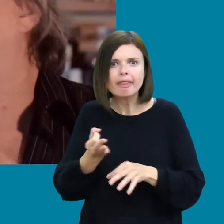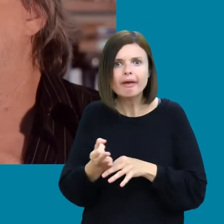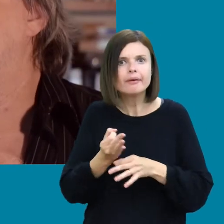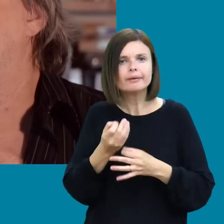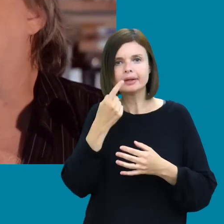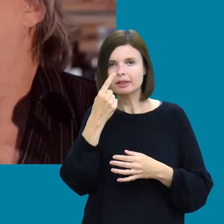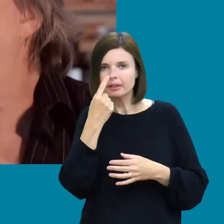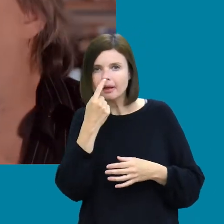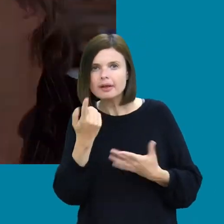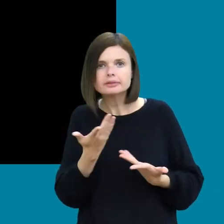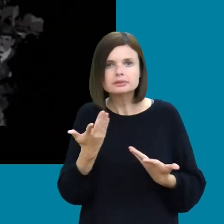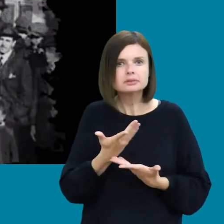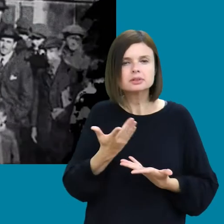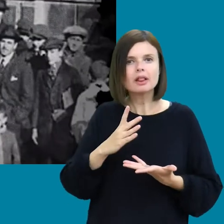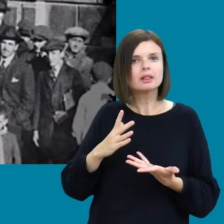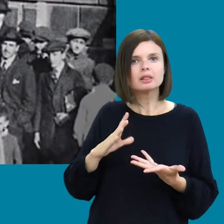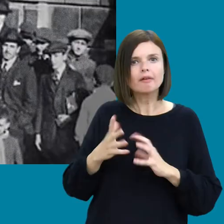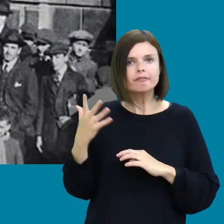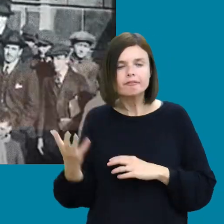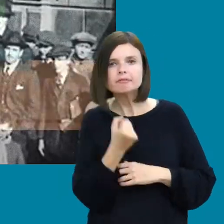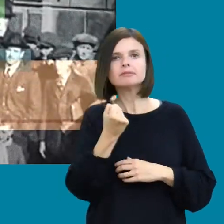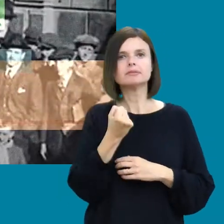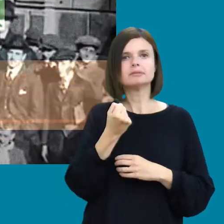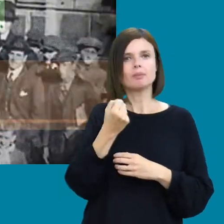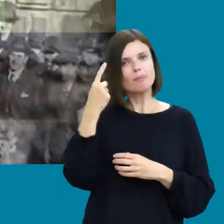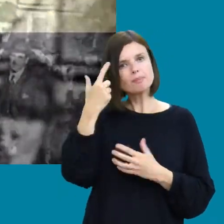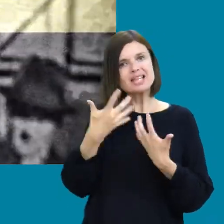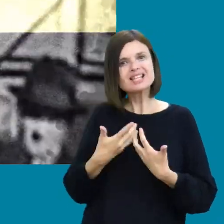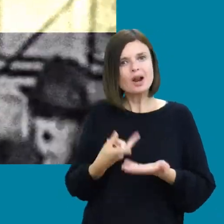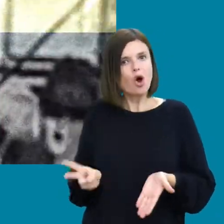interesante recuperar y redimensionar.